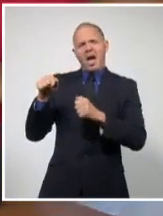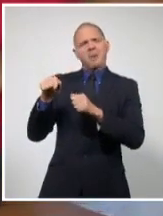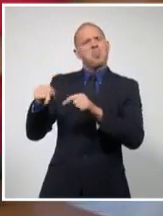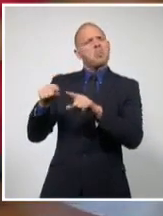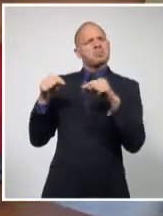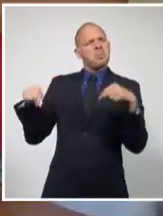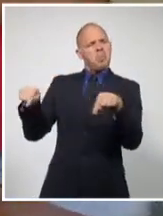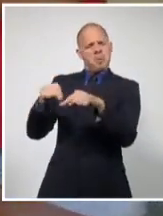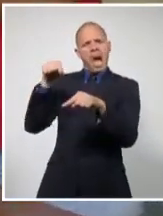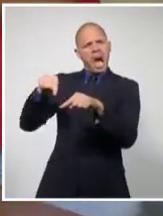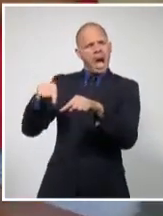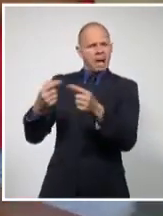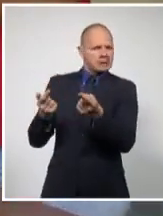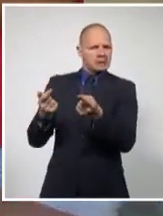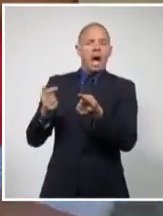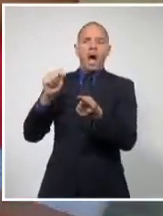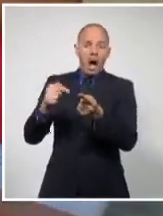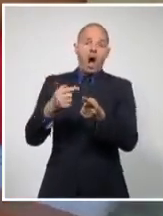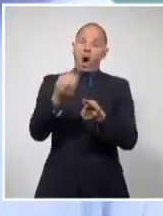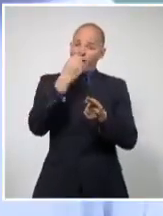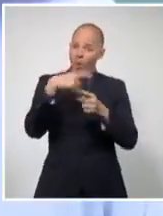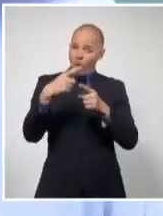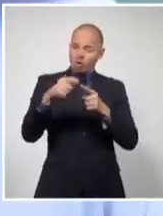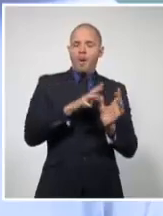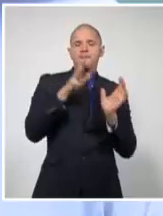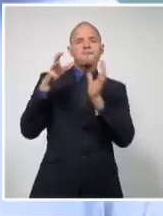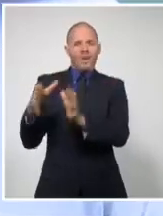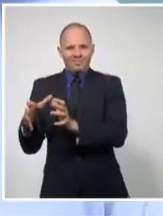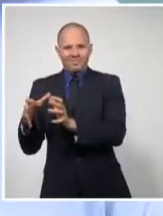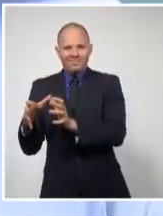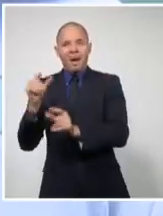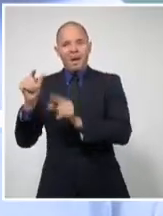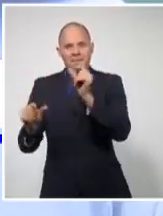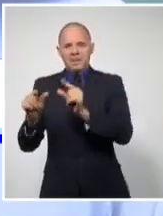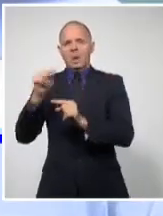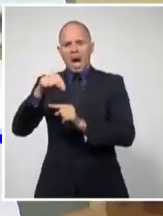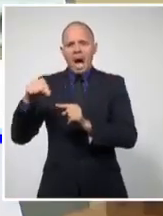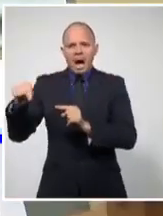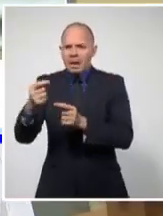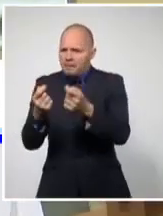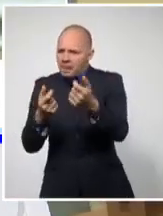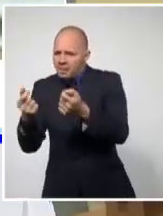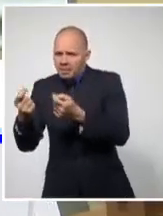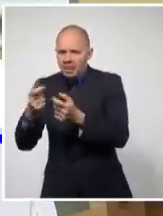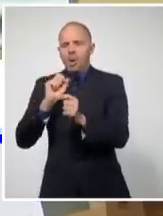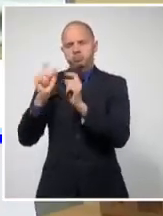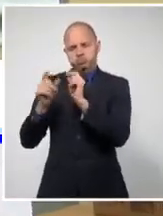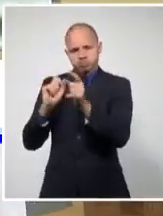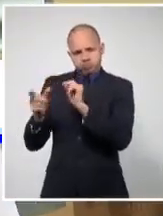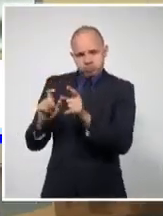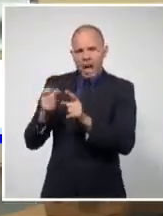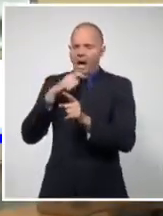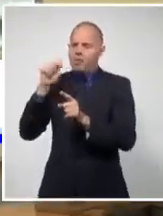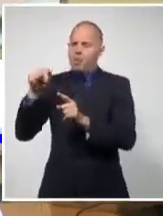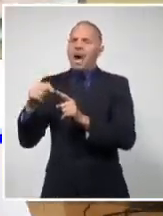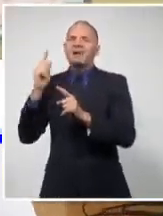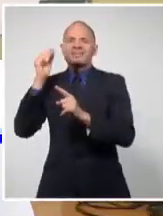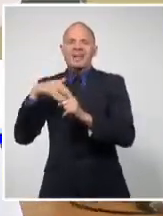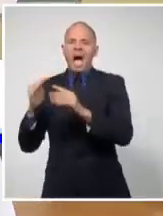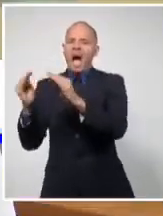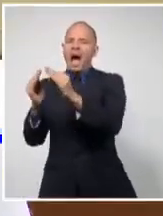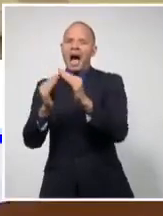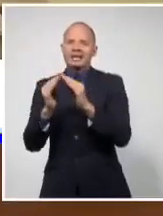para facilitar el acceso a estos productos. Han sido beneficiados los dos hogares de ancianos del municipio, las tres casas de abuelos, la casa de niños sin amparo